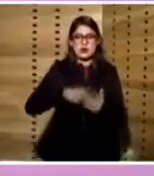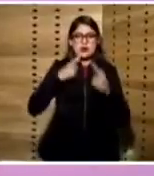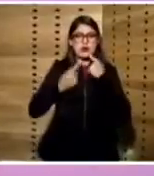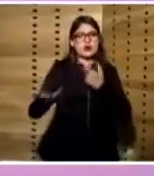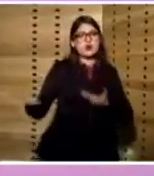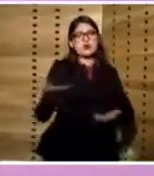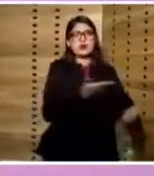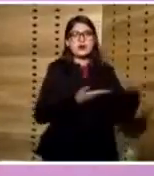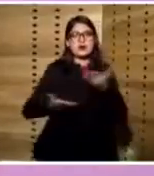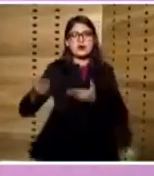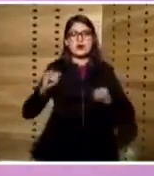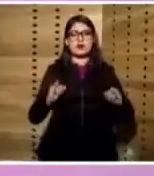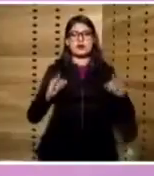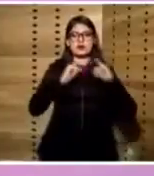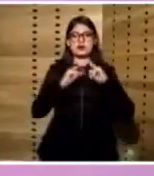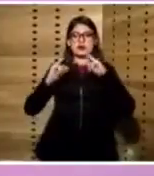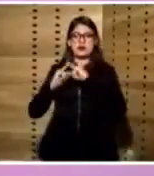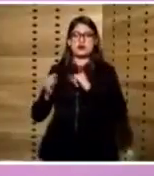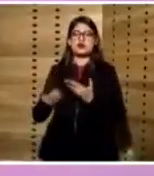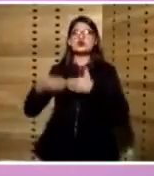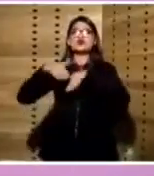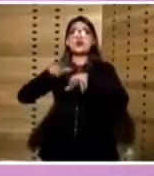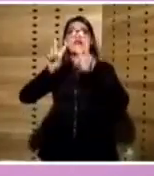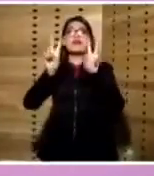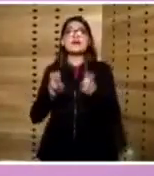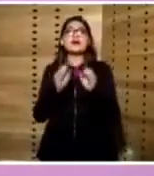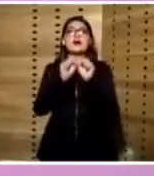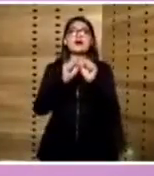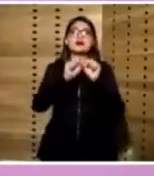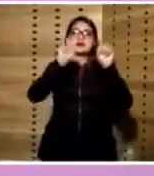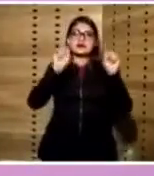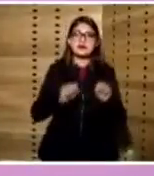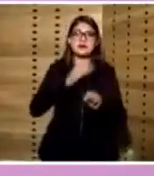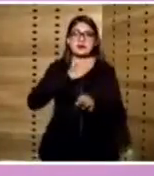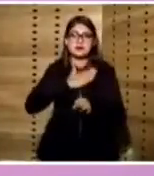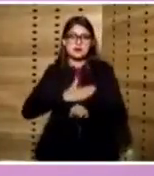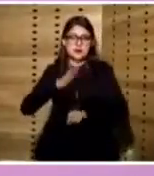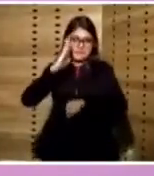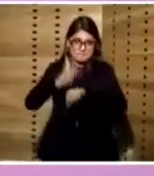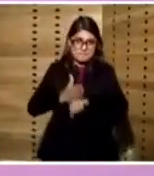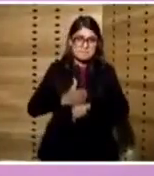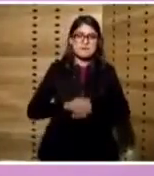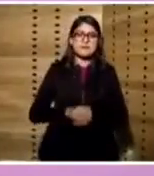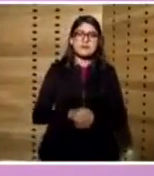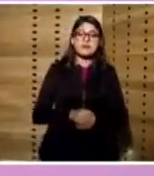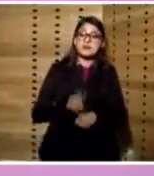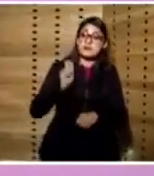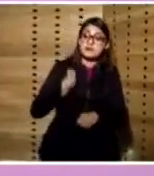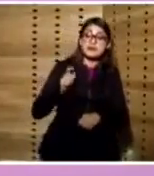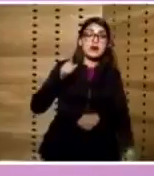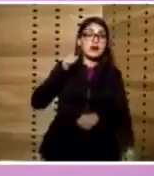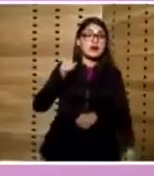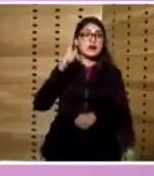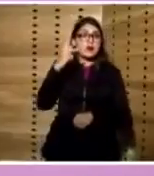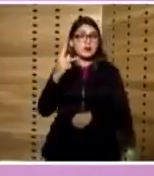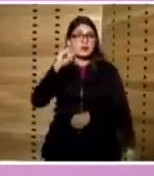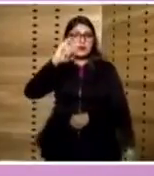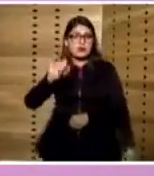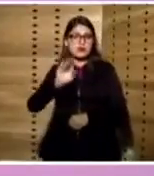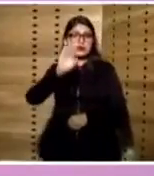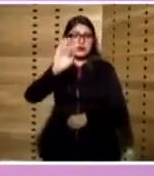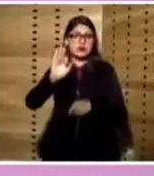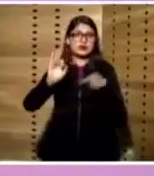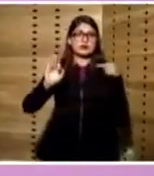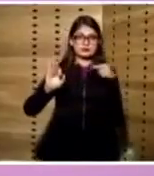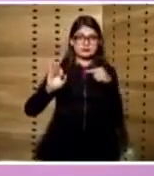de actualización sobre el sistema de justicia penal, que son muestra de la voluntad del Poder Judicial de la